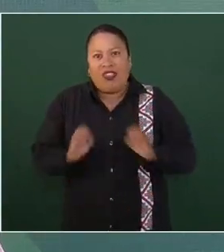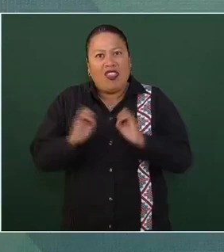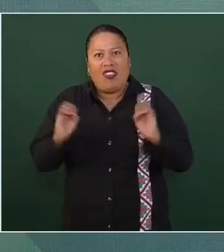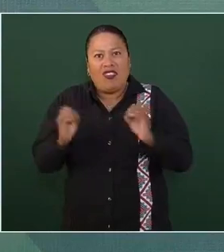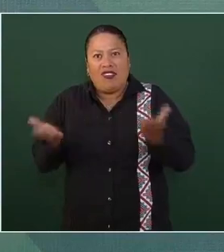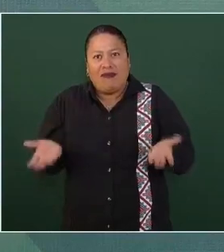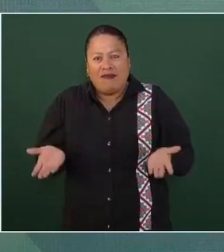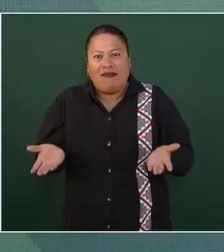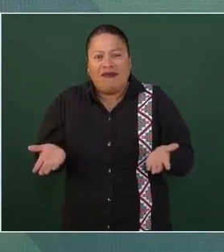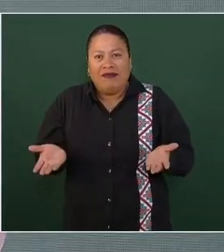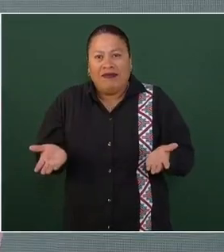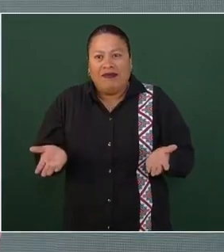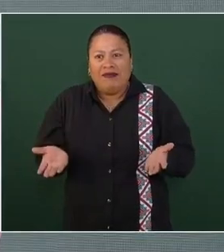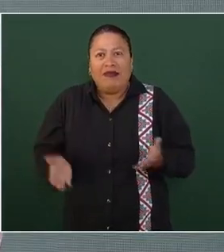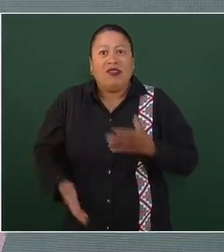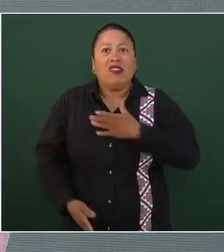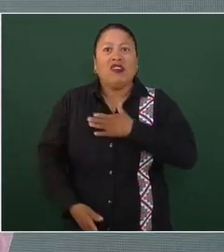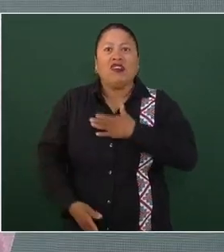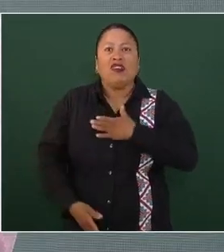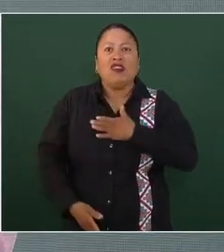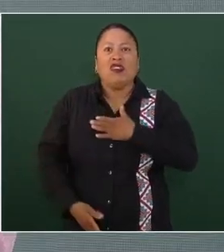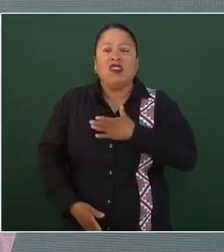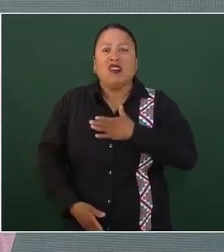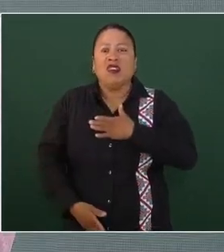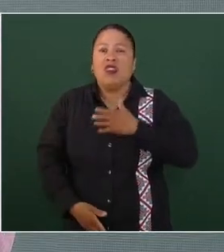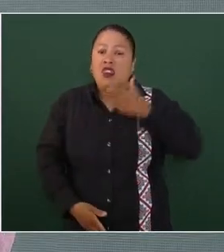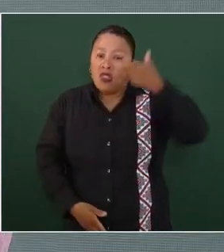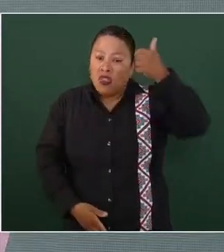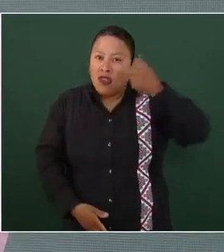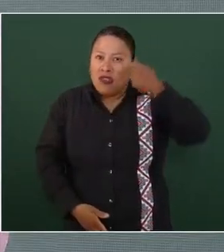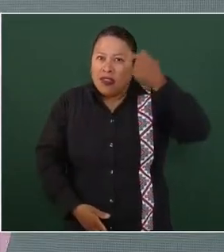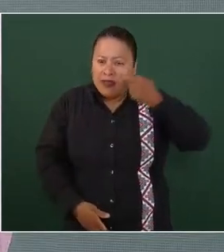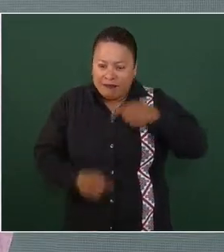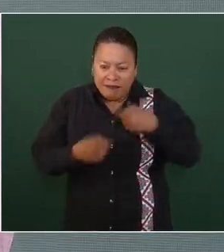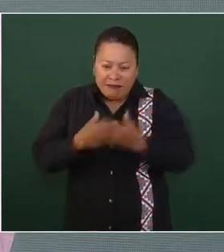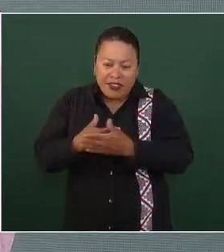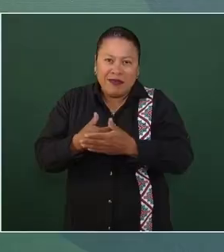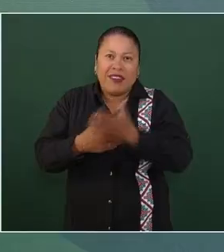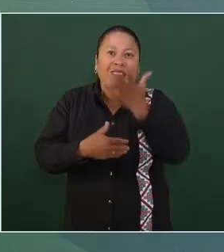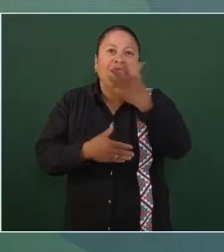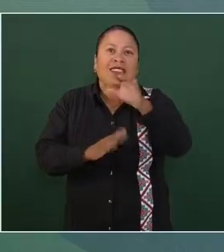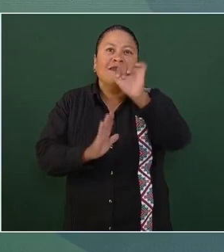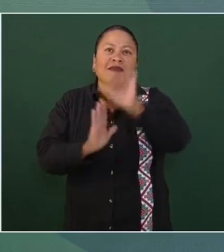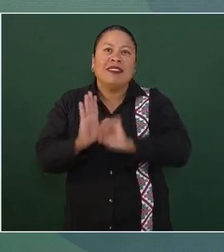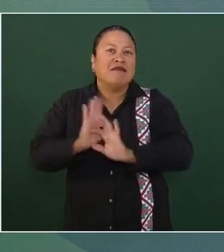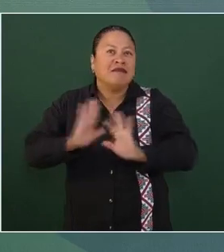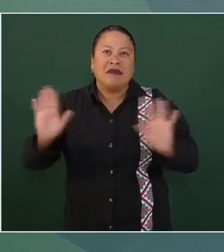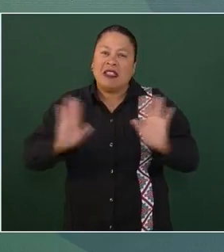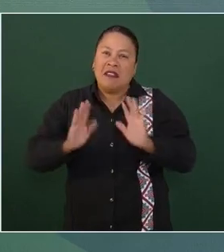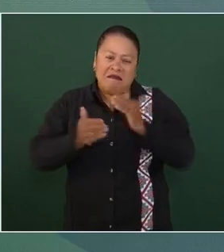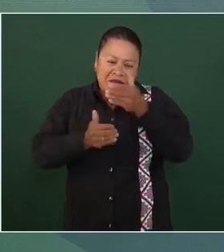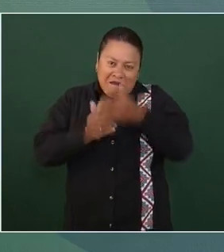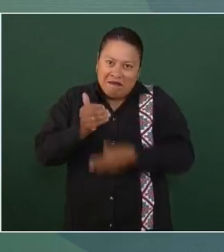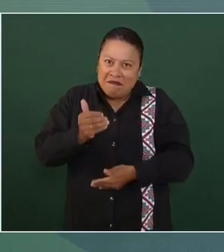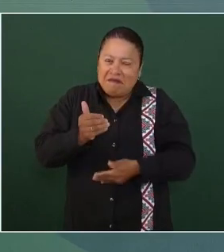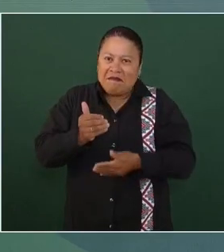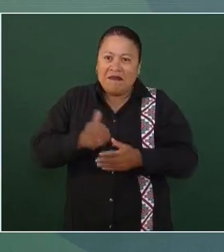porque yo me voy a jubilar en 10 meses y